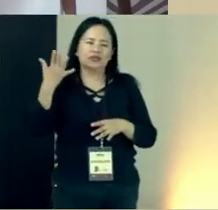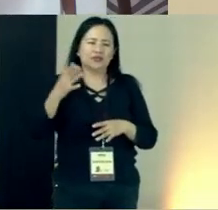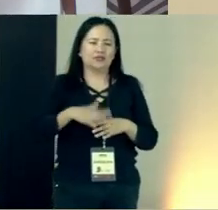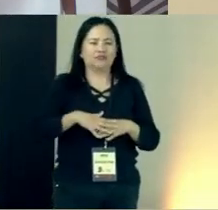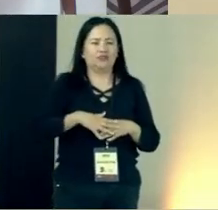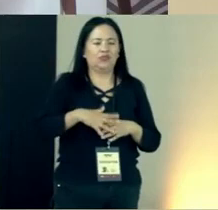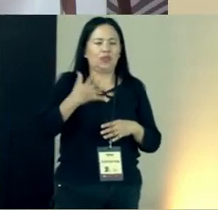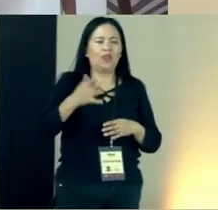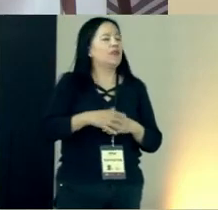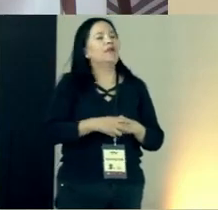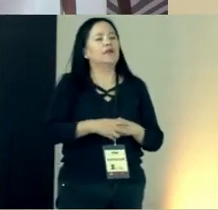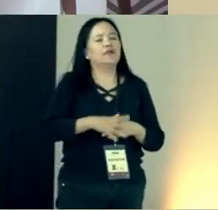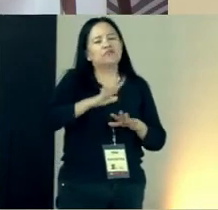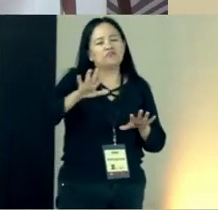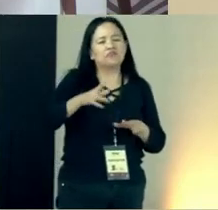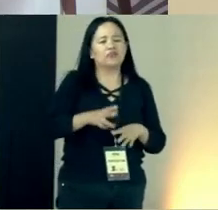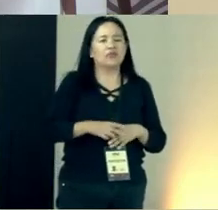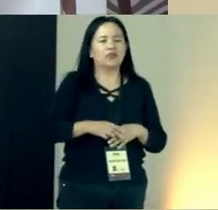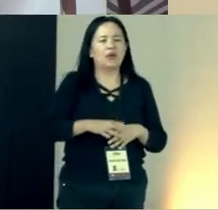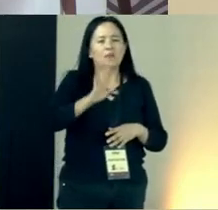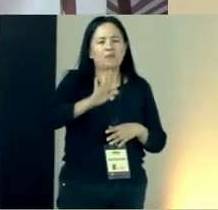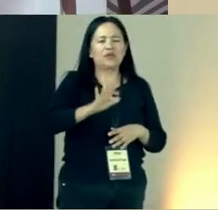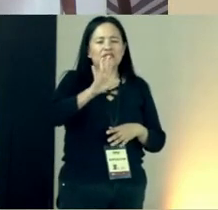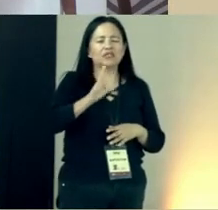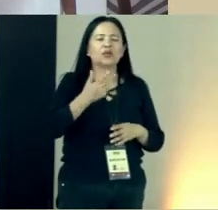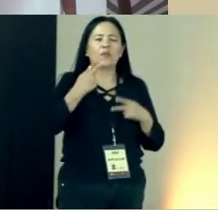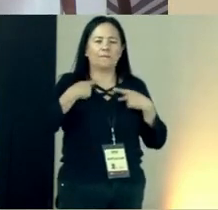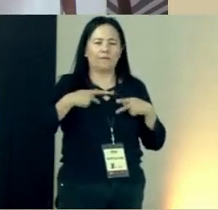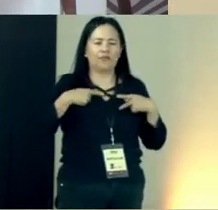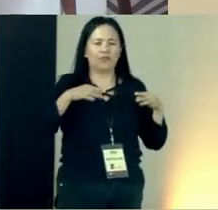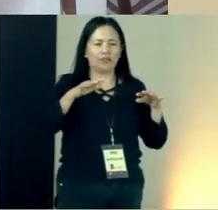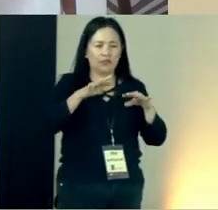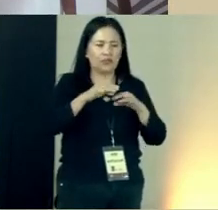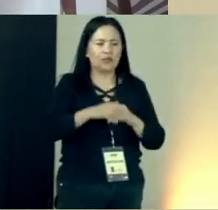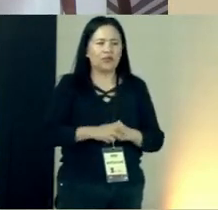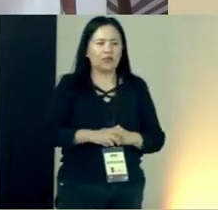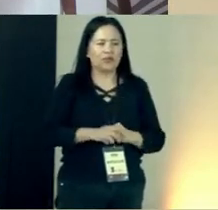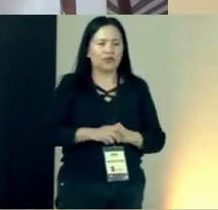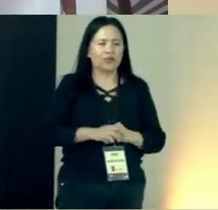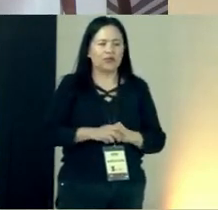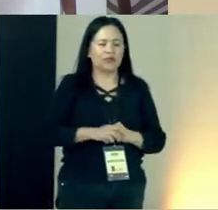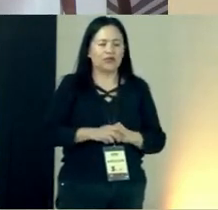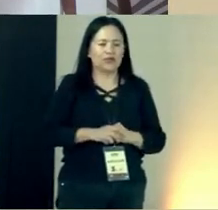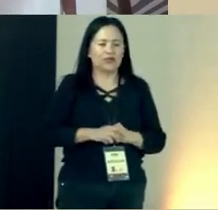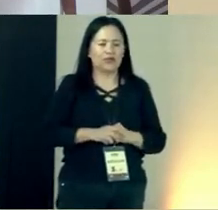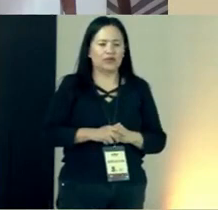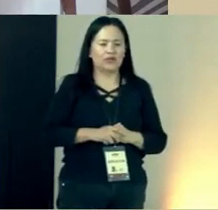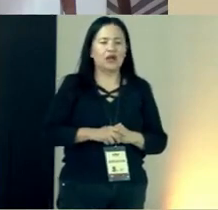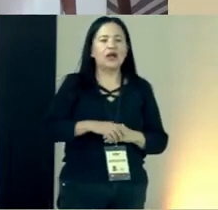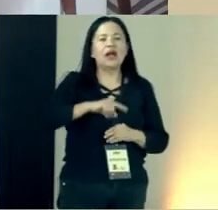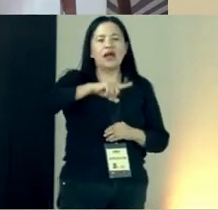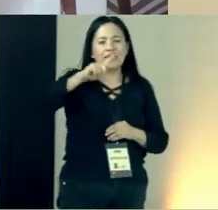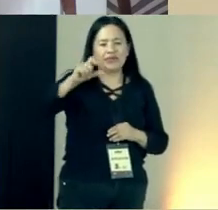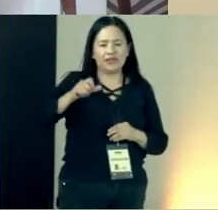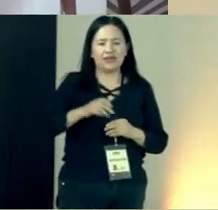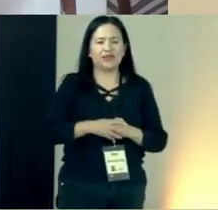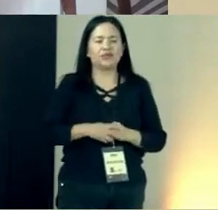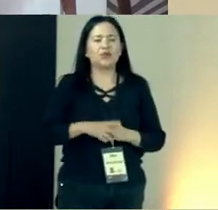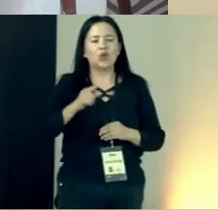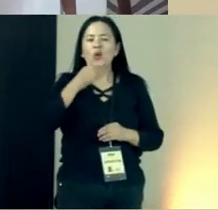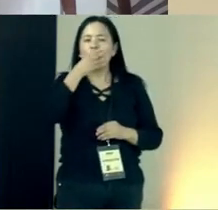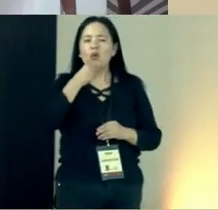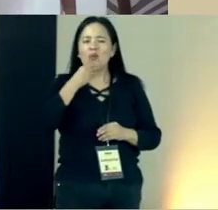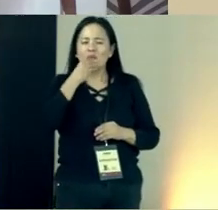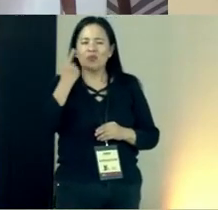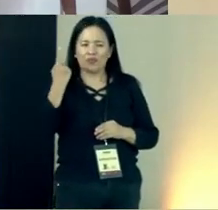Cristo, con el fin de revestirla de un aspecto simbólico. En el golpe del medio, coup de milieu, pero prefiero ya hablar mi lengua,